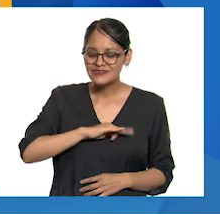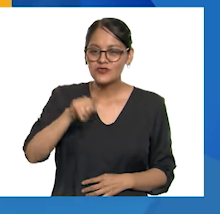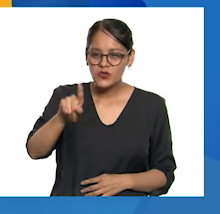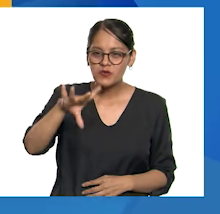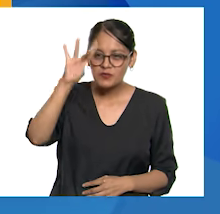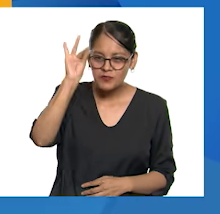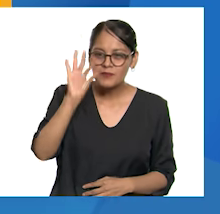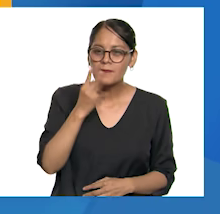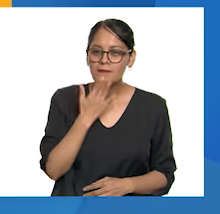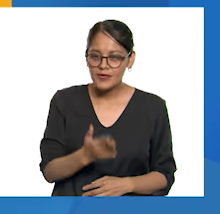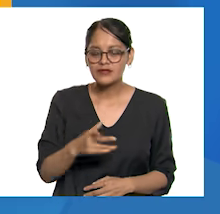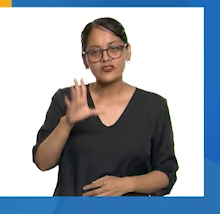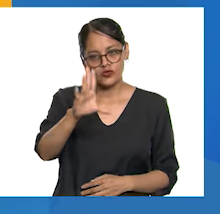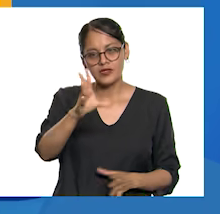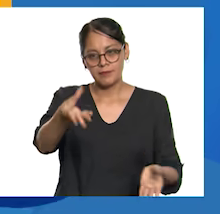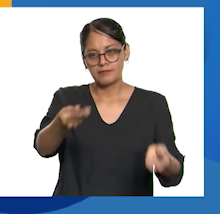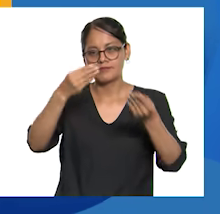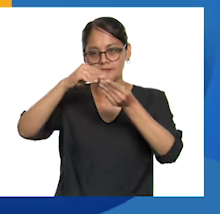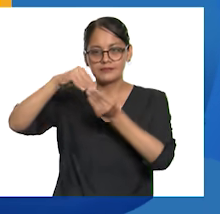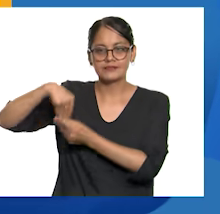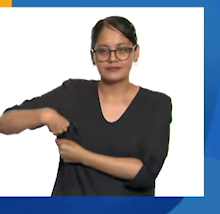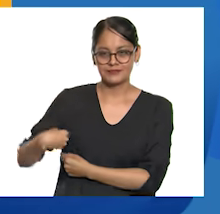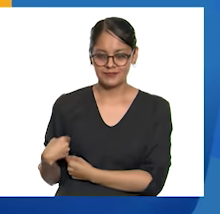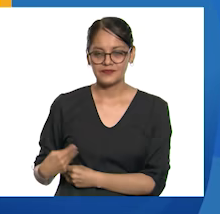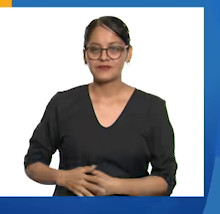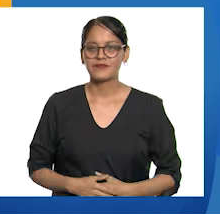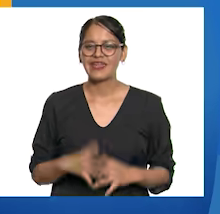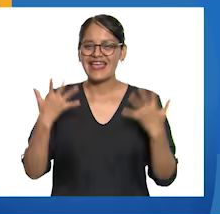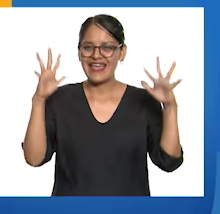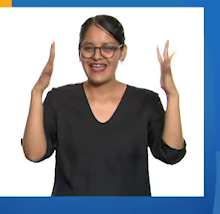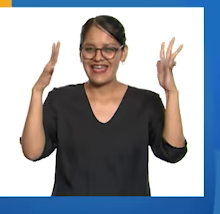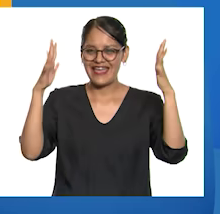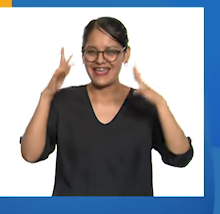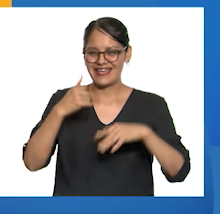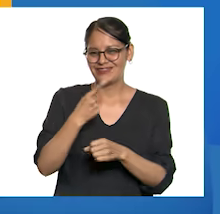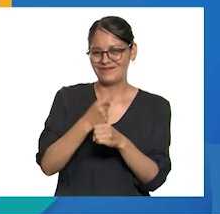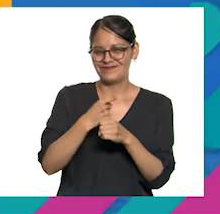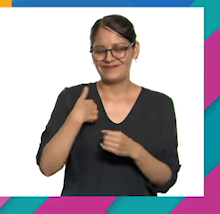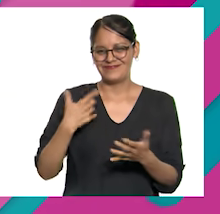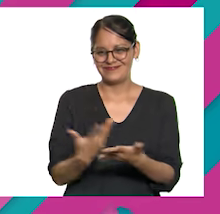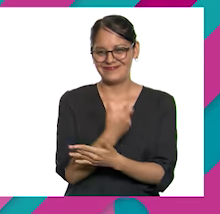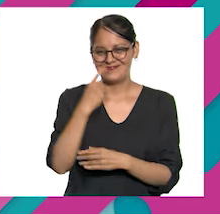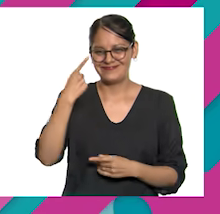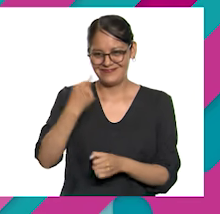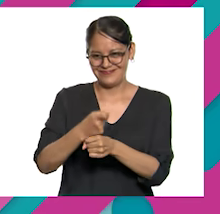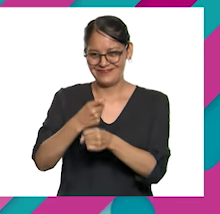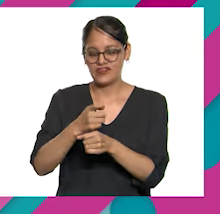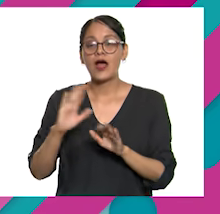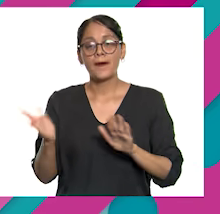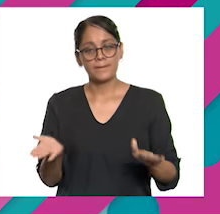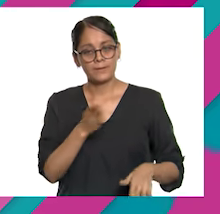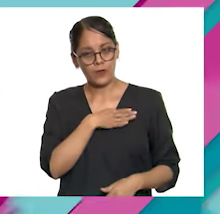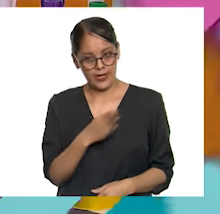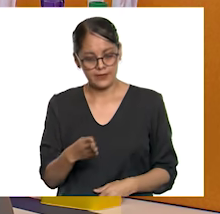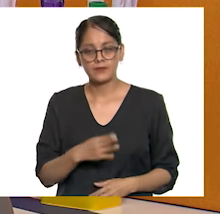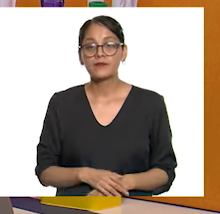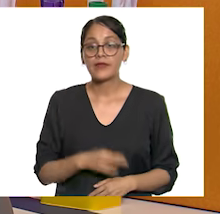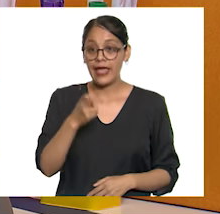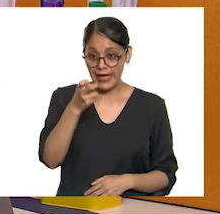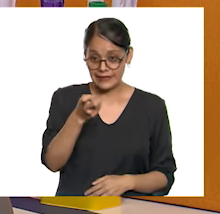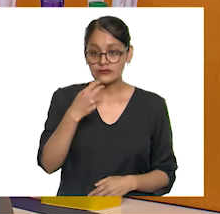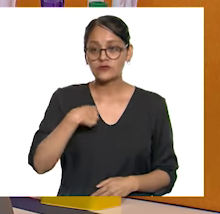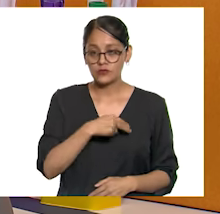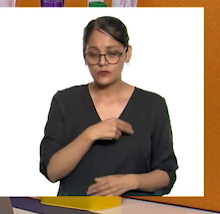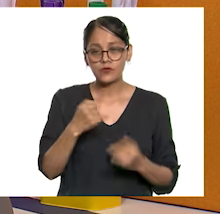Este par te lo puedes llevar. ¡Yay! Mi primer par. Sí. Y bueno, de esta manera